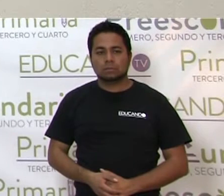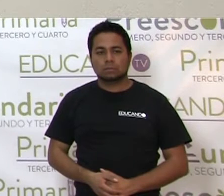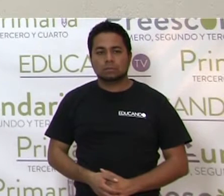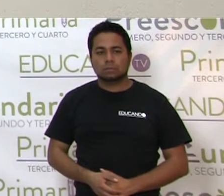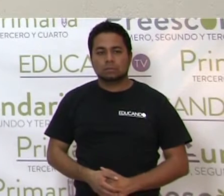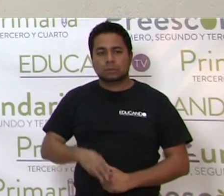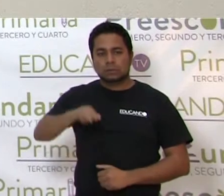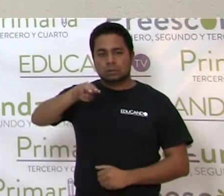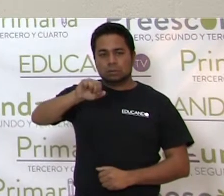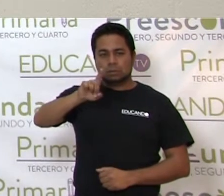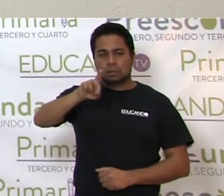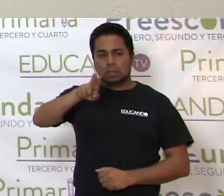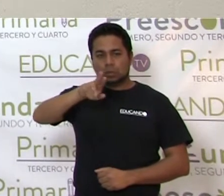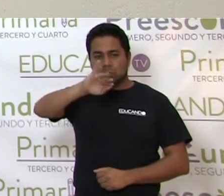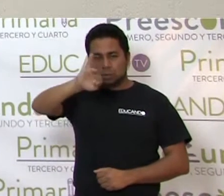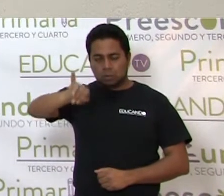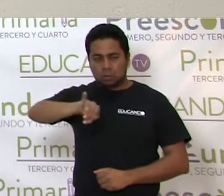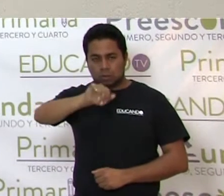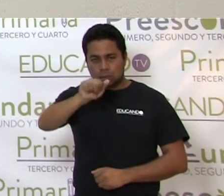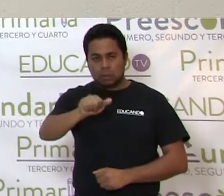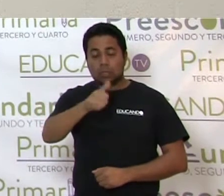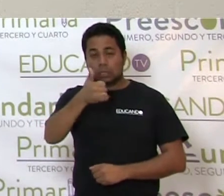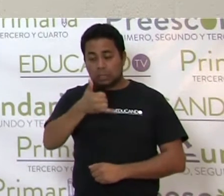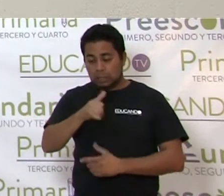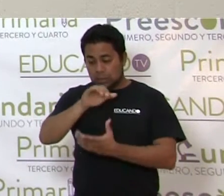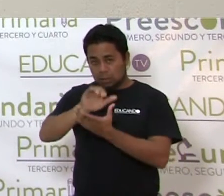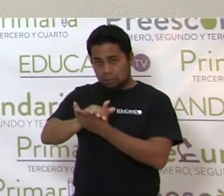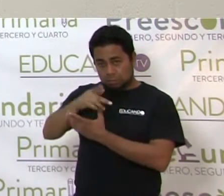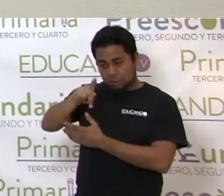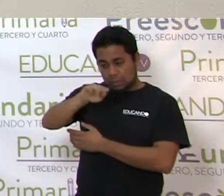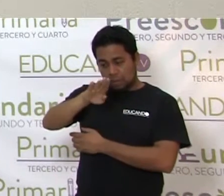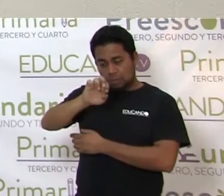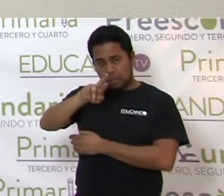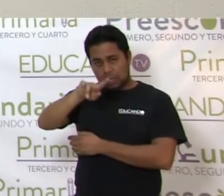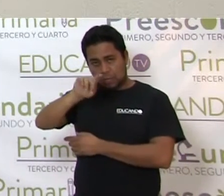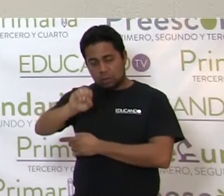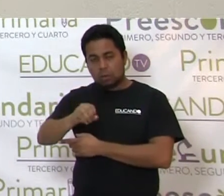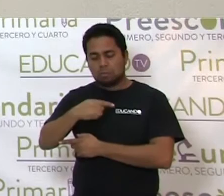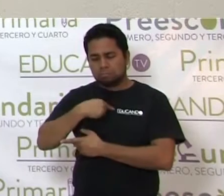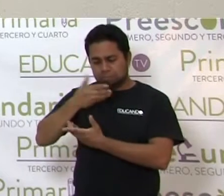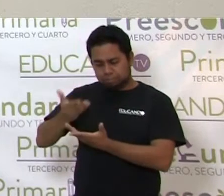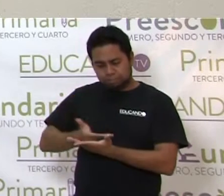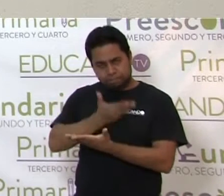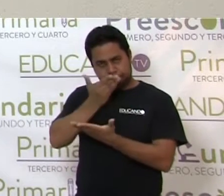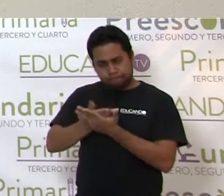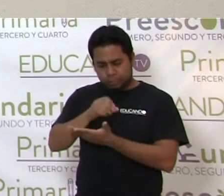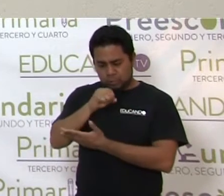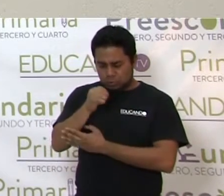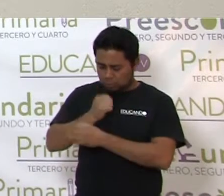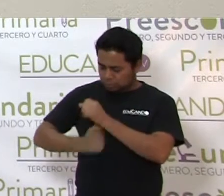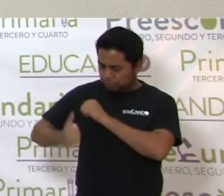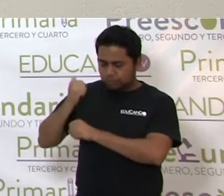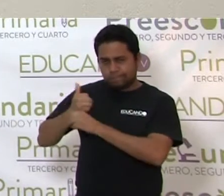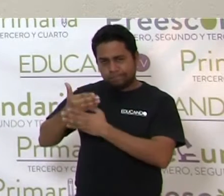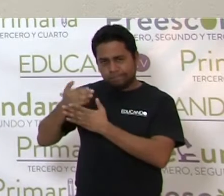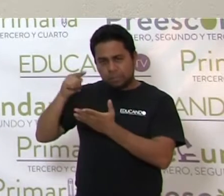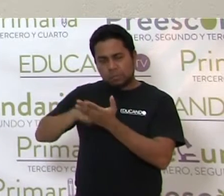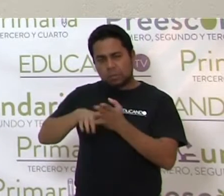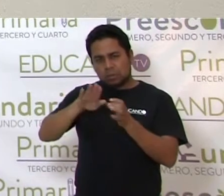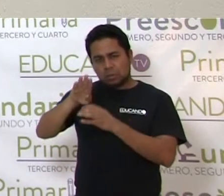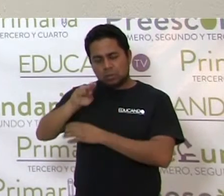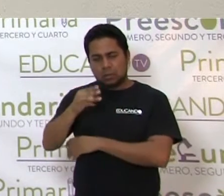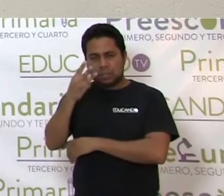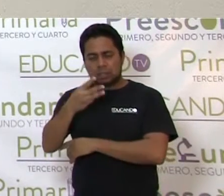Maruja Pachón y su esposo, Alberto Villamizar, me propusieron en octubre de